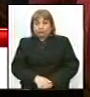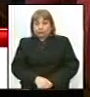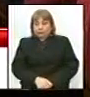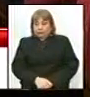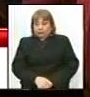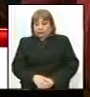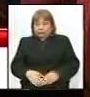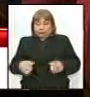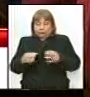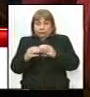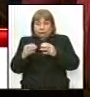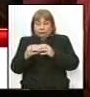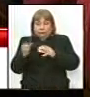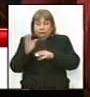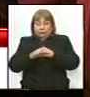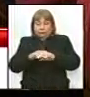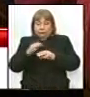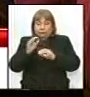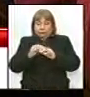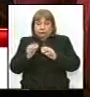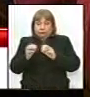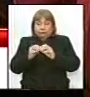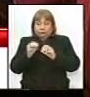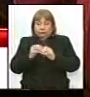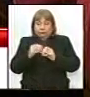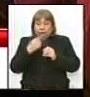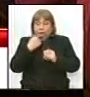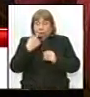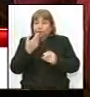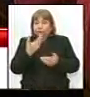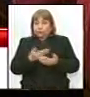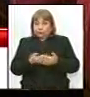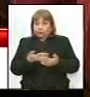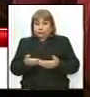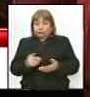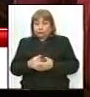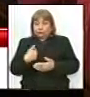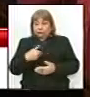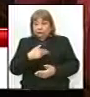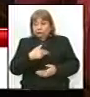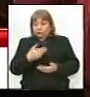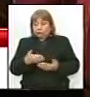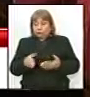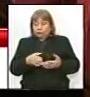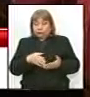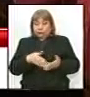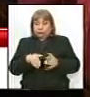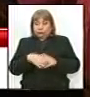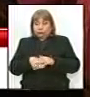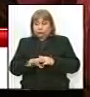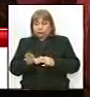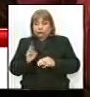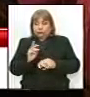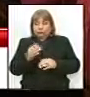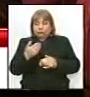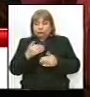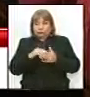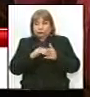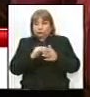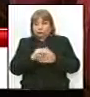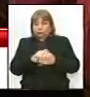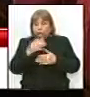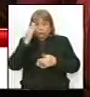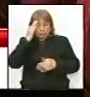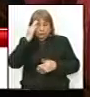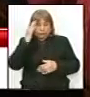acumulado las denuncias ya me imagino que estuvieran diciendo que nosotros estamos blindando que todos queremos pronunciar que